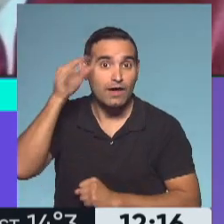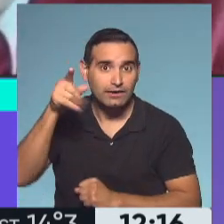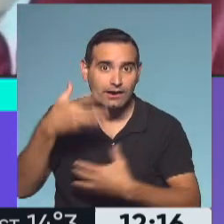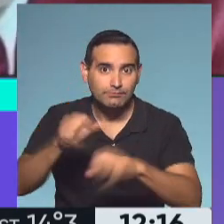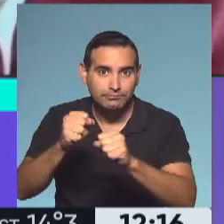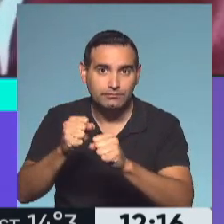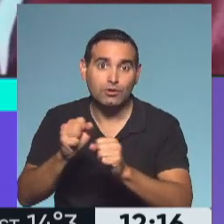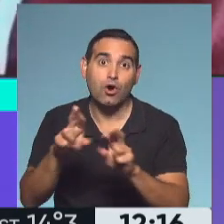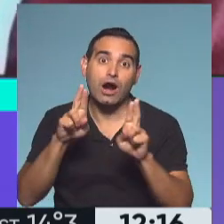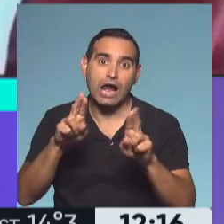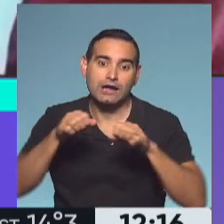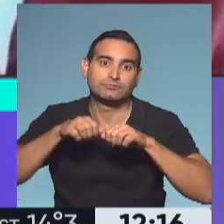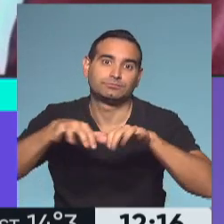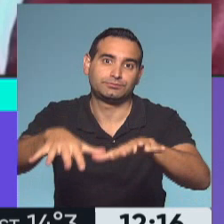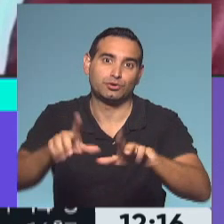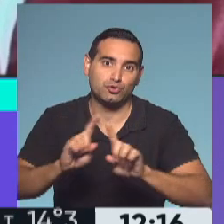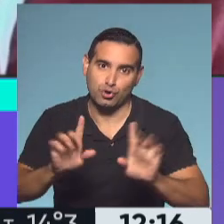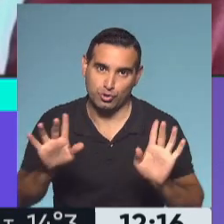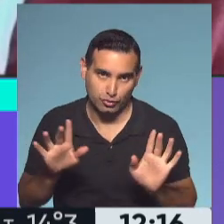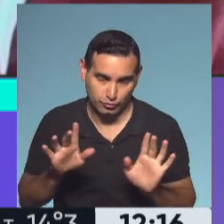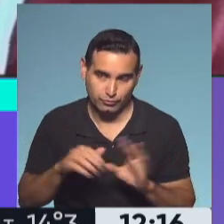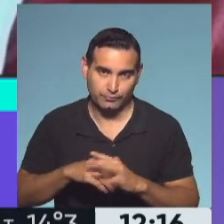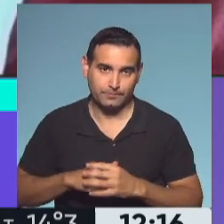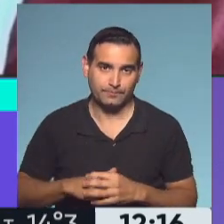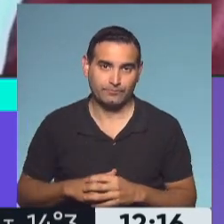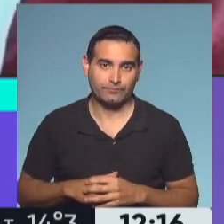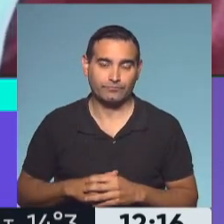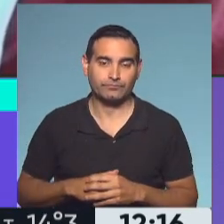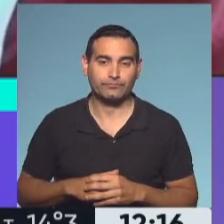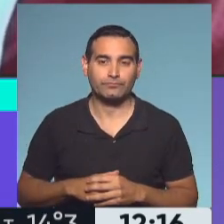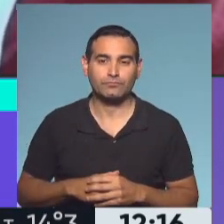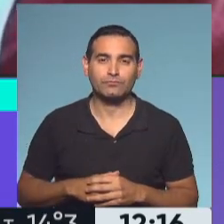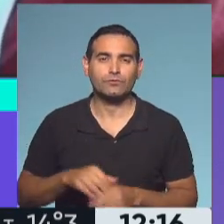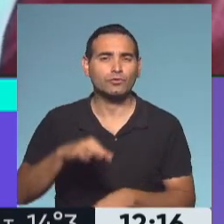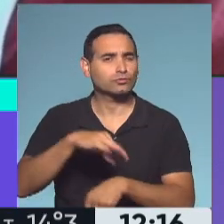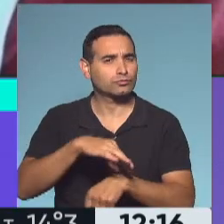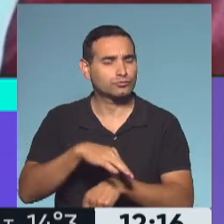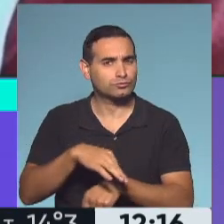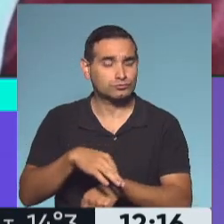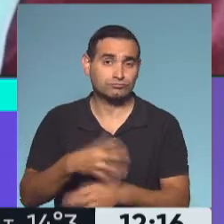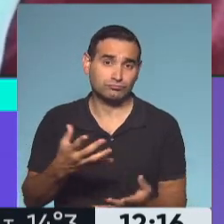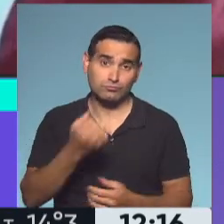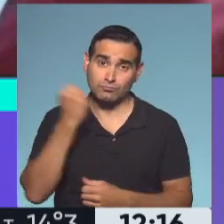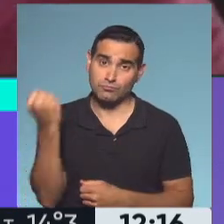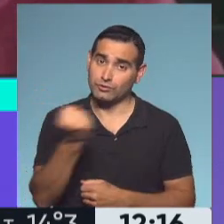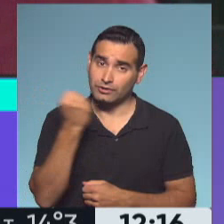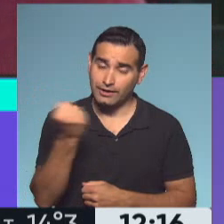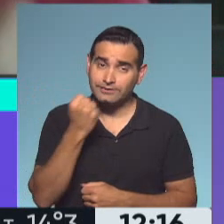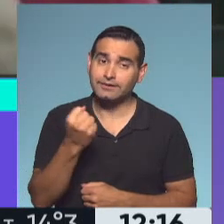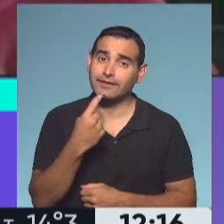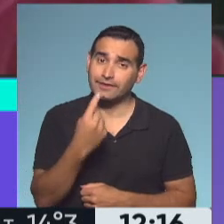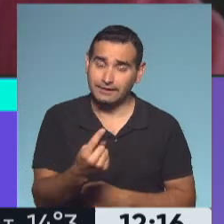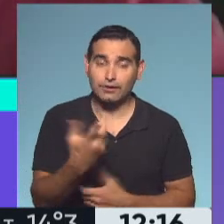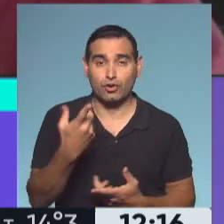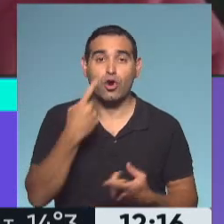se haya diseminado, no sea todavía el momento en que se pueda diseminar. Doctora, en este sentido es importante reforzar esto de, por un lado,